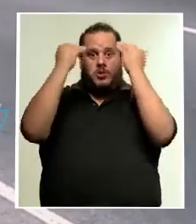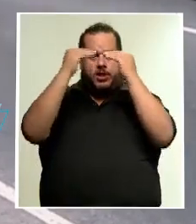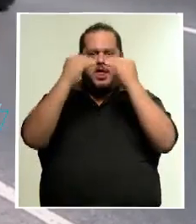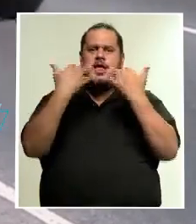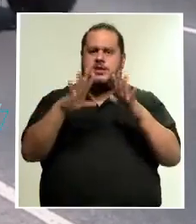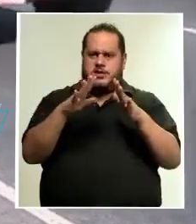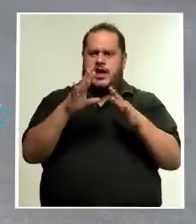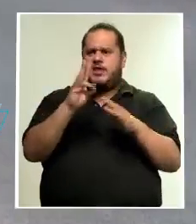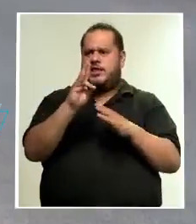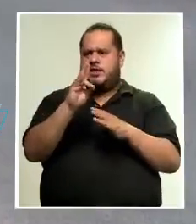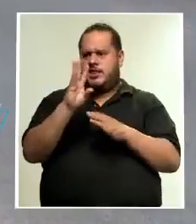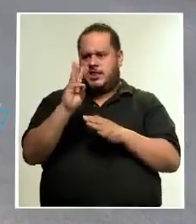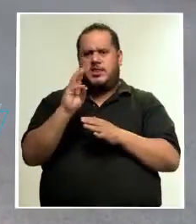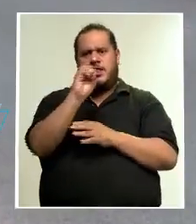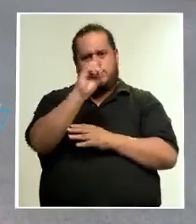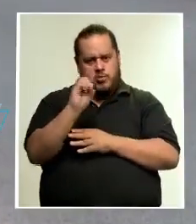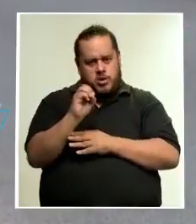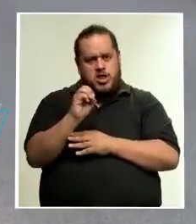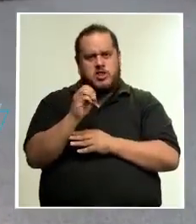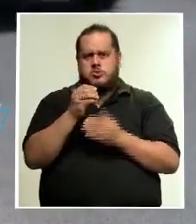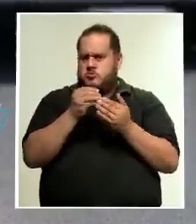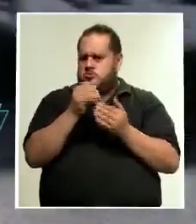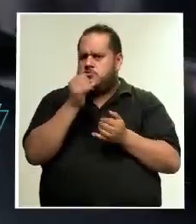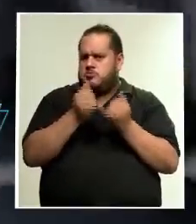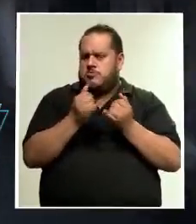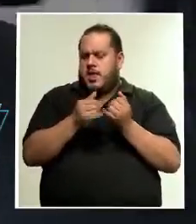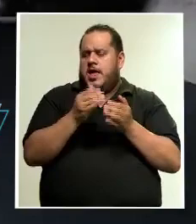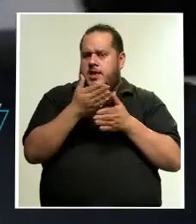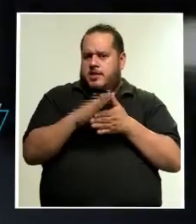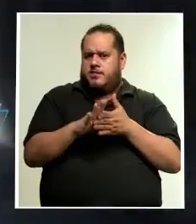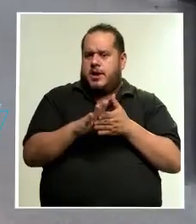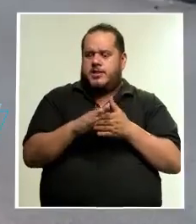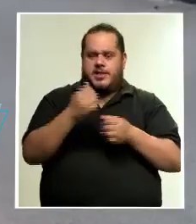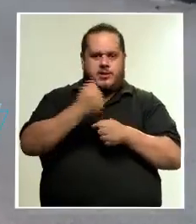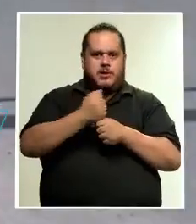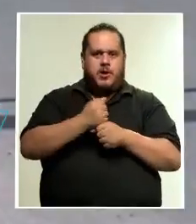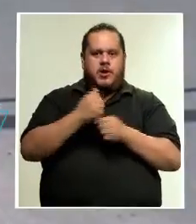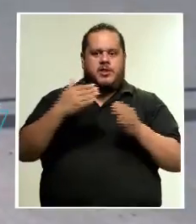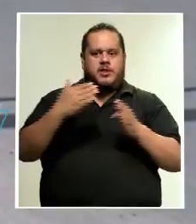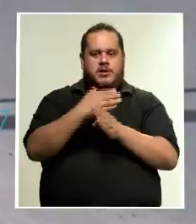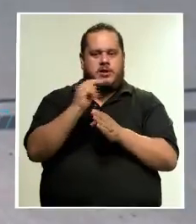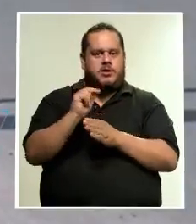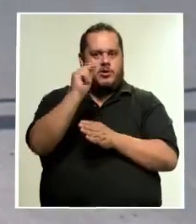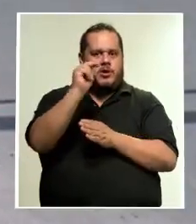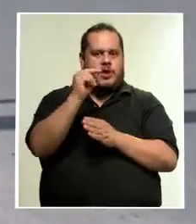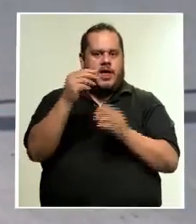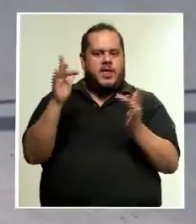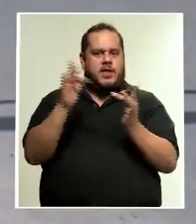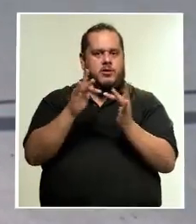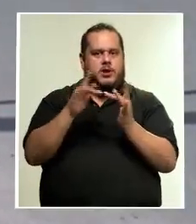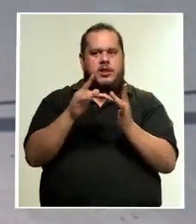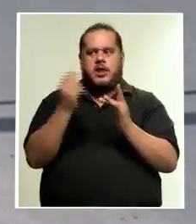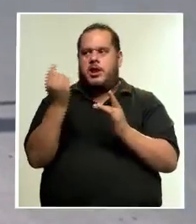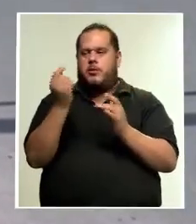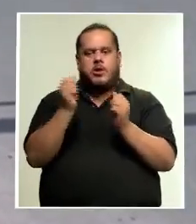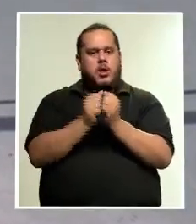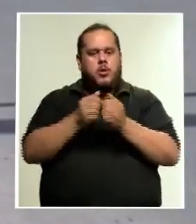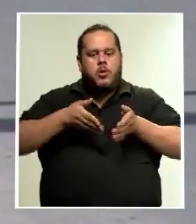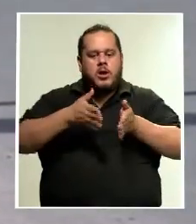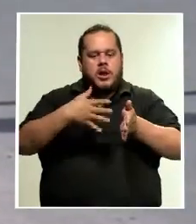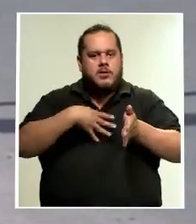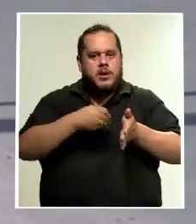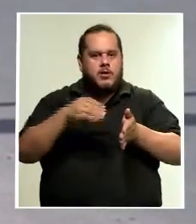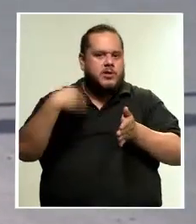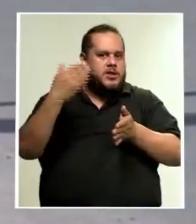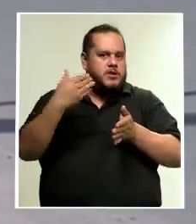del 76% y es parte de las obras de circunvalación norte que conectan La Uruca con Galle Blancos y posteriormente